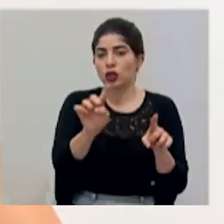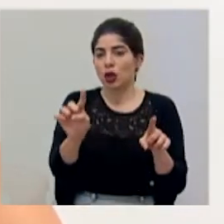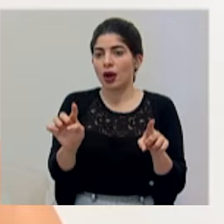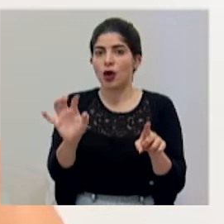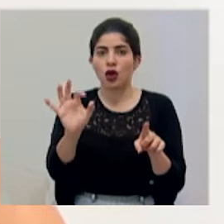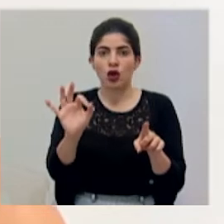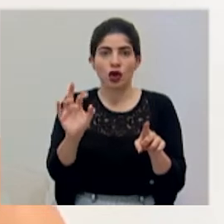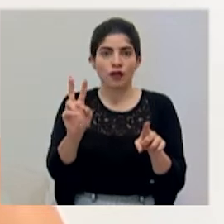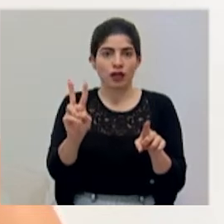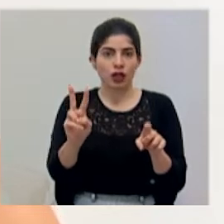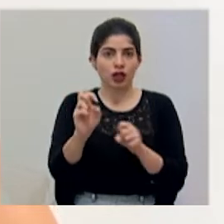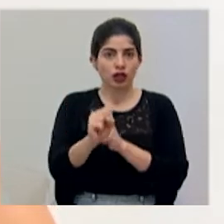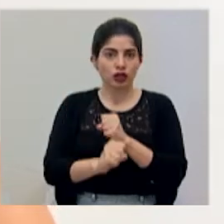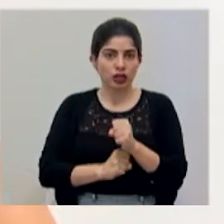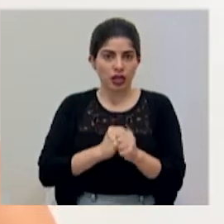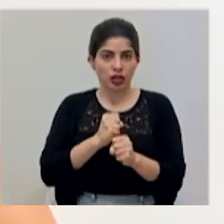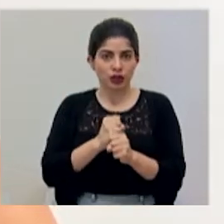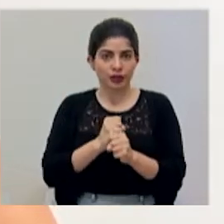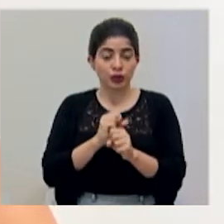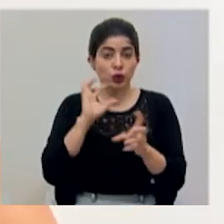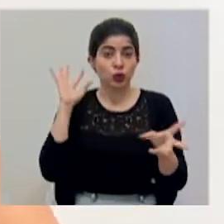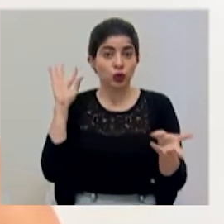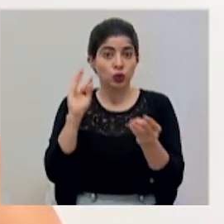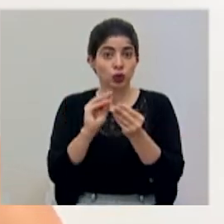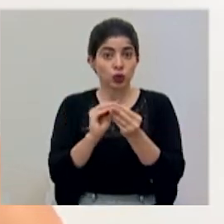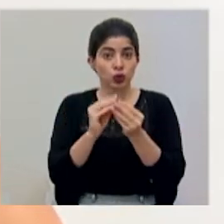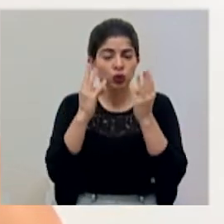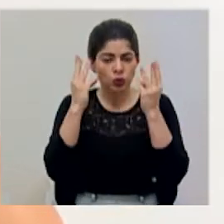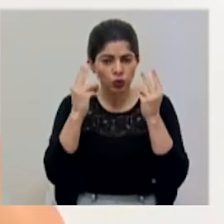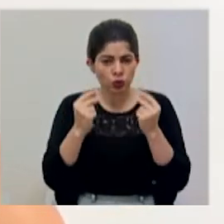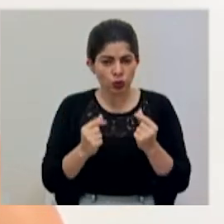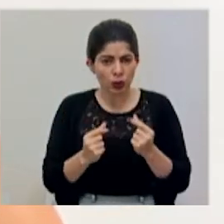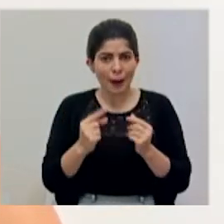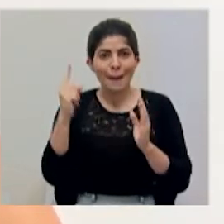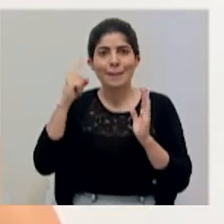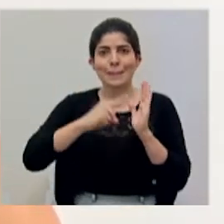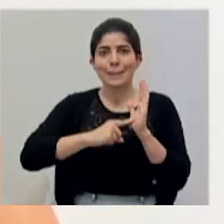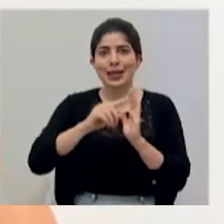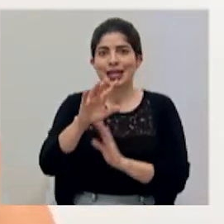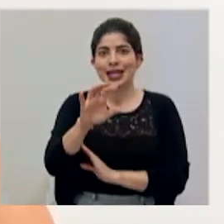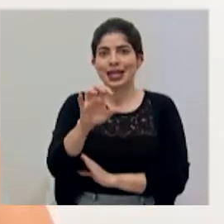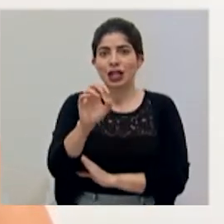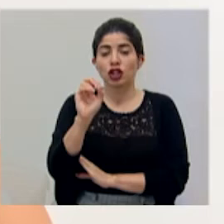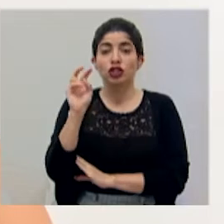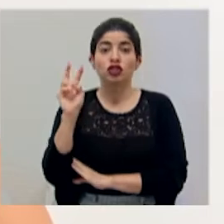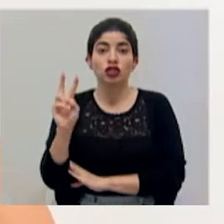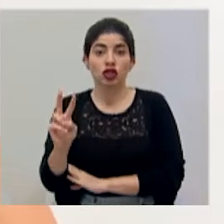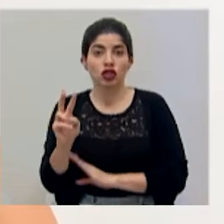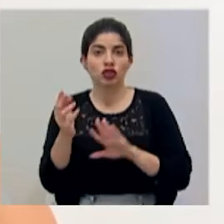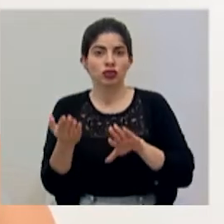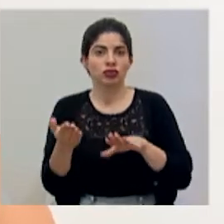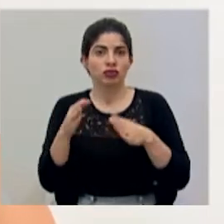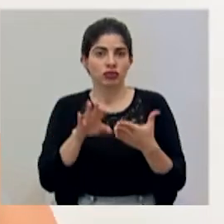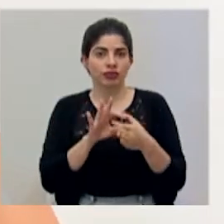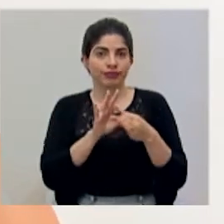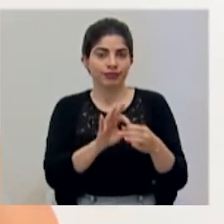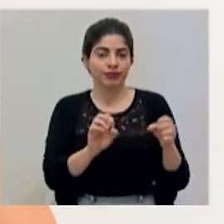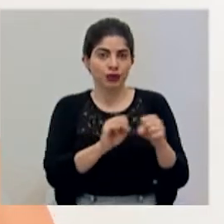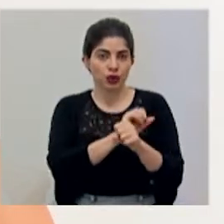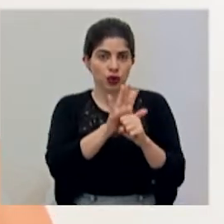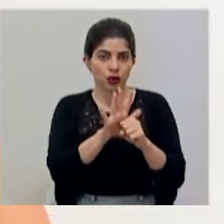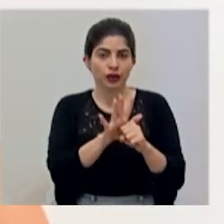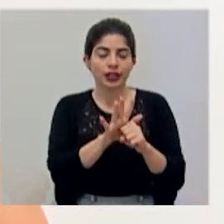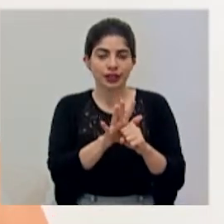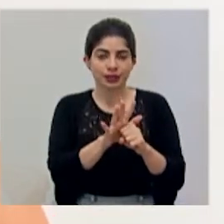92 años. En total se contabilizan 1.502 decesos relacionados con